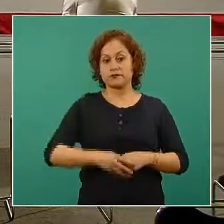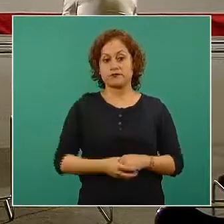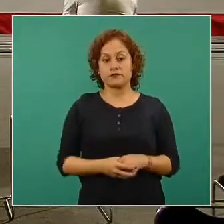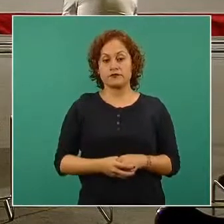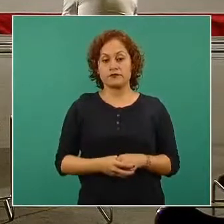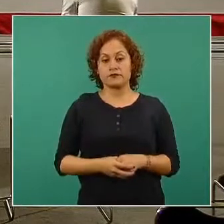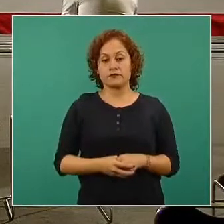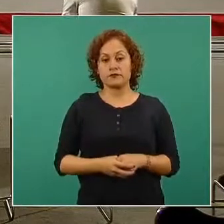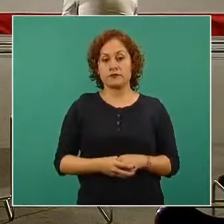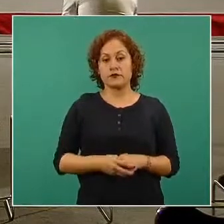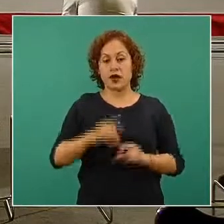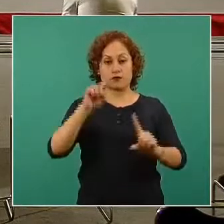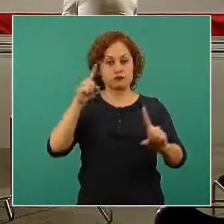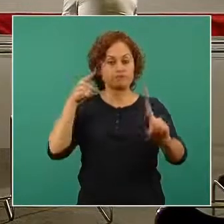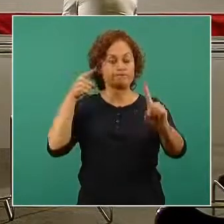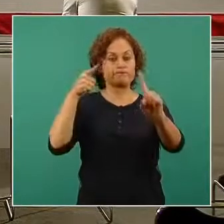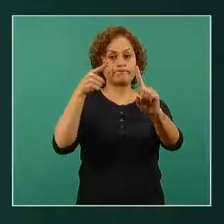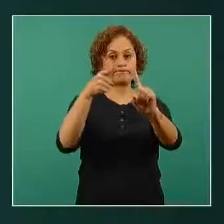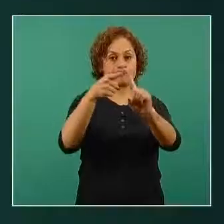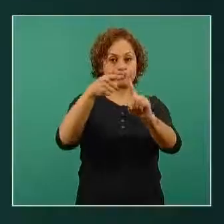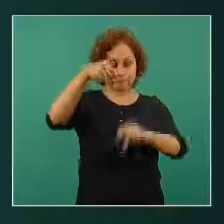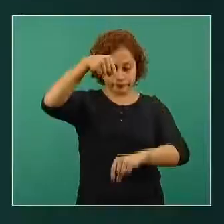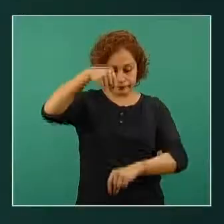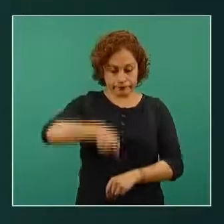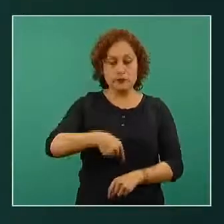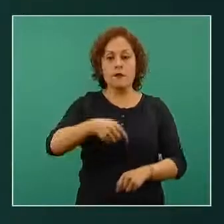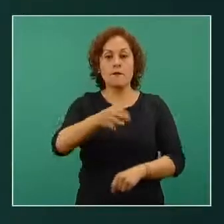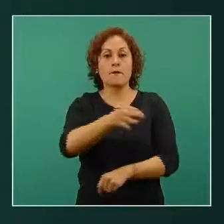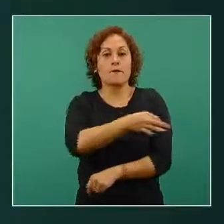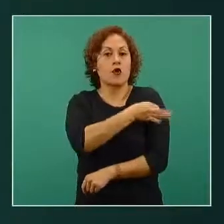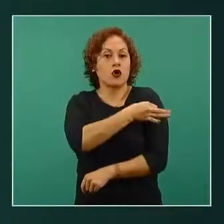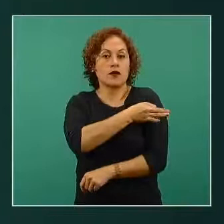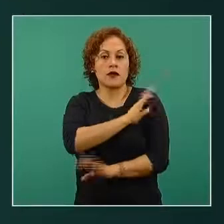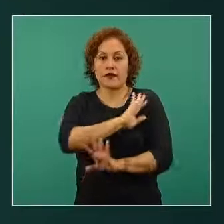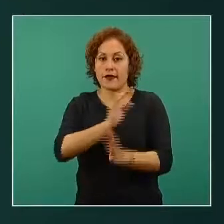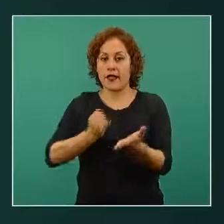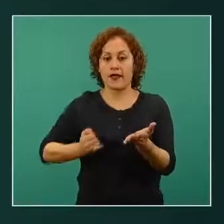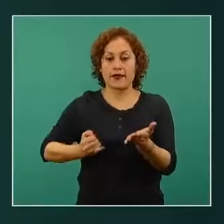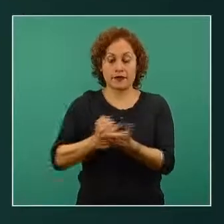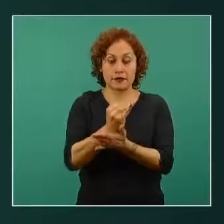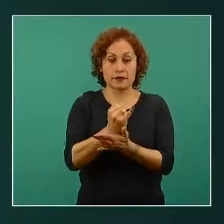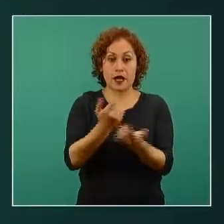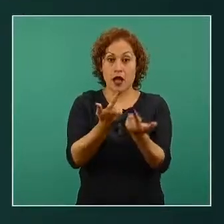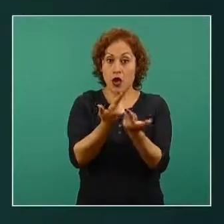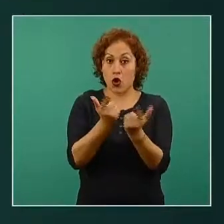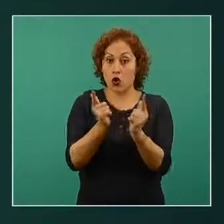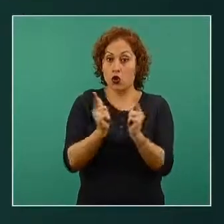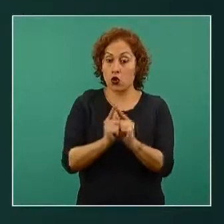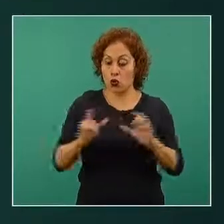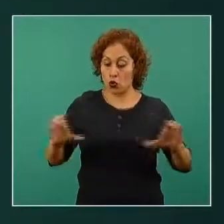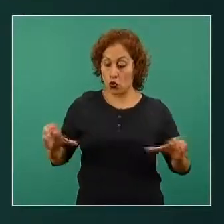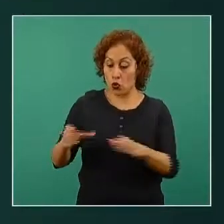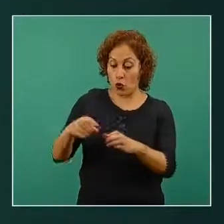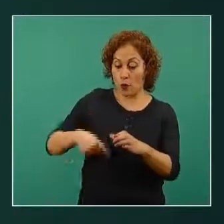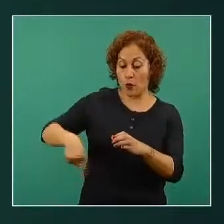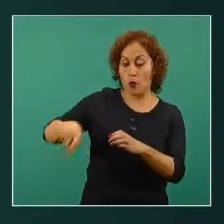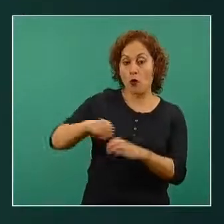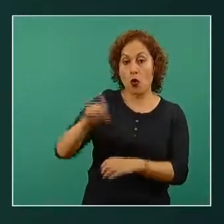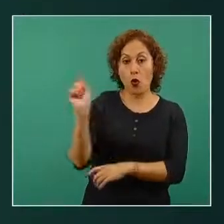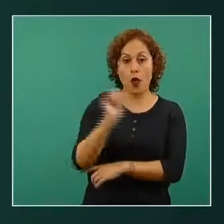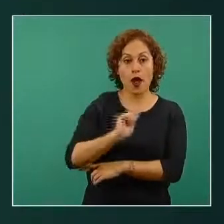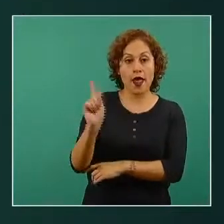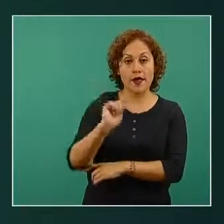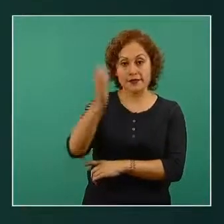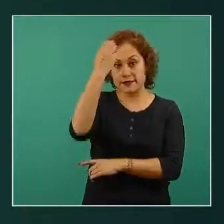nacional de vacunación bien definida. El grupo técnico asesor de vacunación o este grupo de